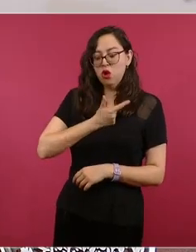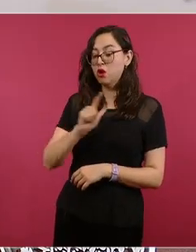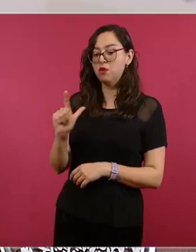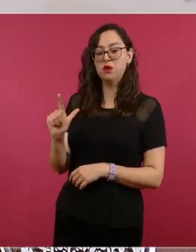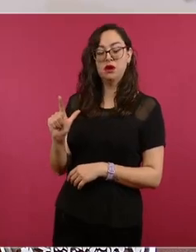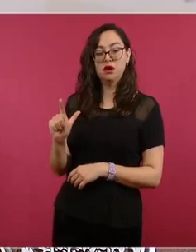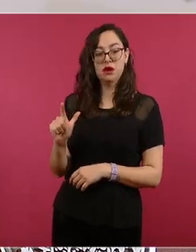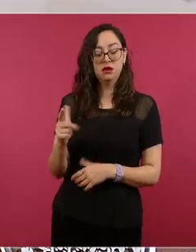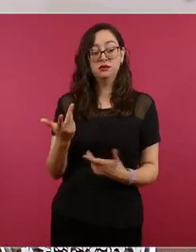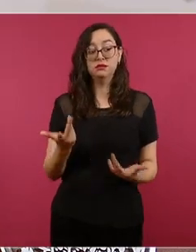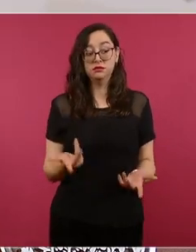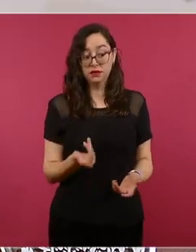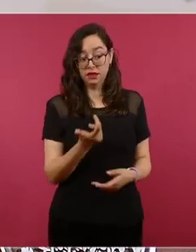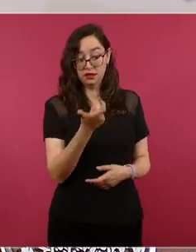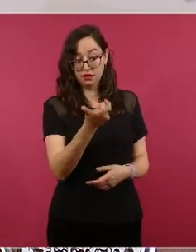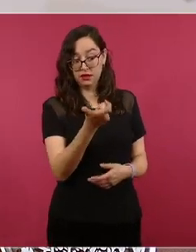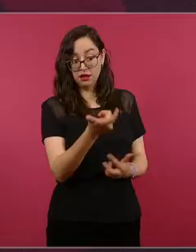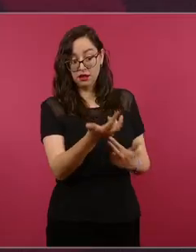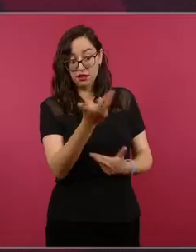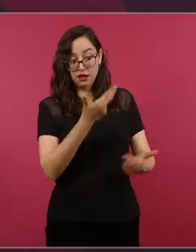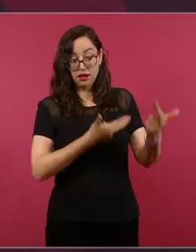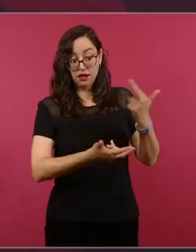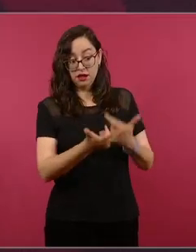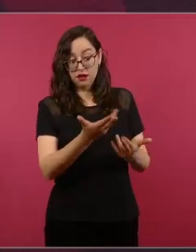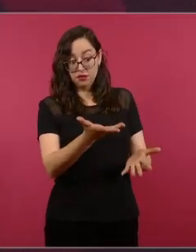No quieren